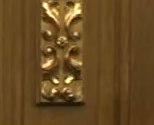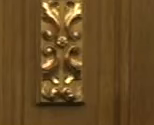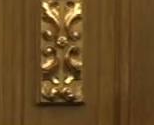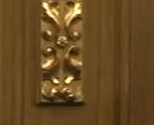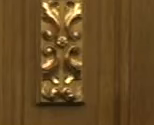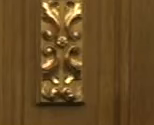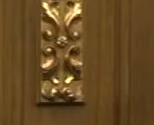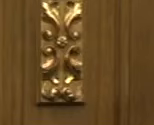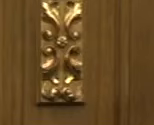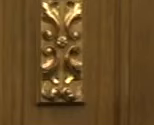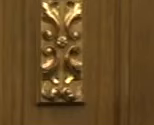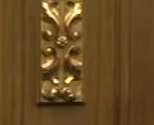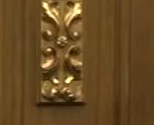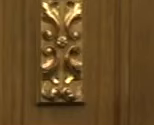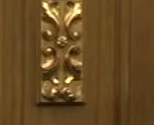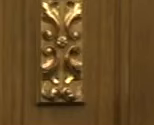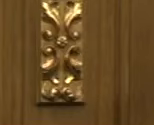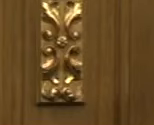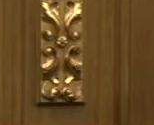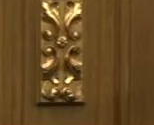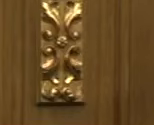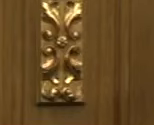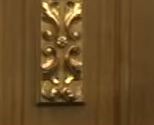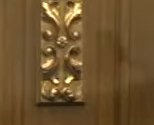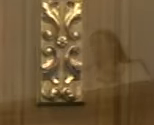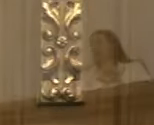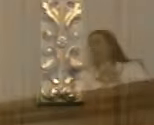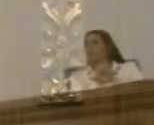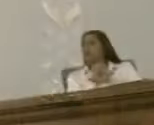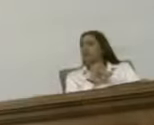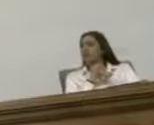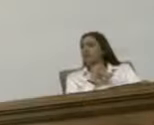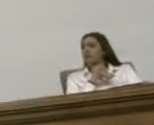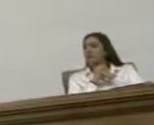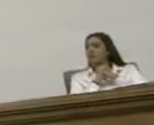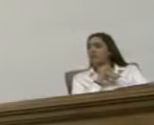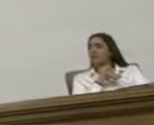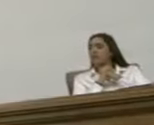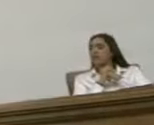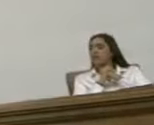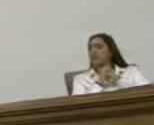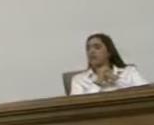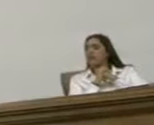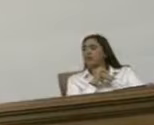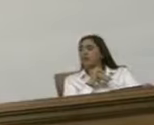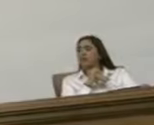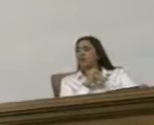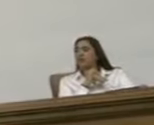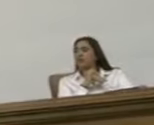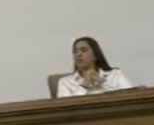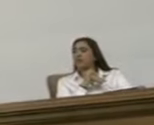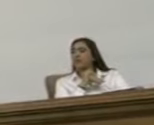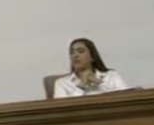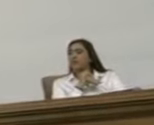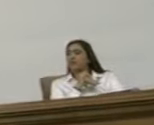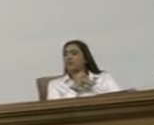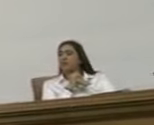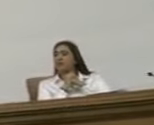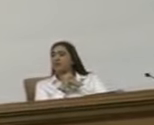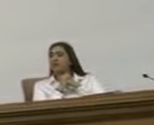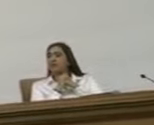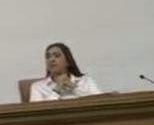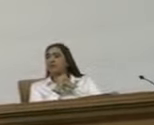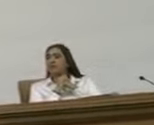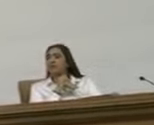la verdadera emancipación e independencia de los pueblos poniendo en práctica la neocolonización. Ante